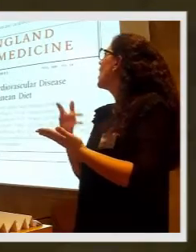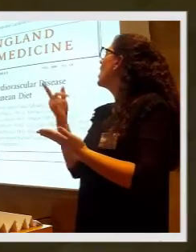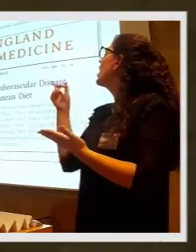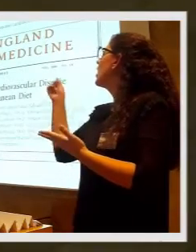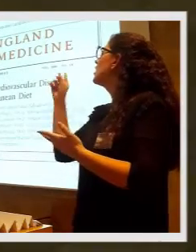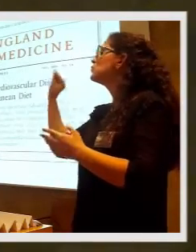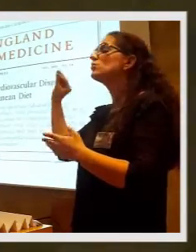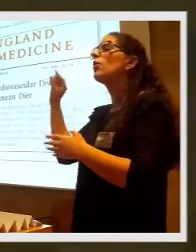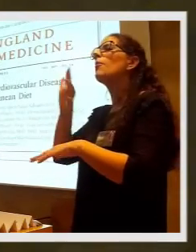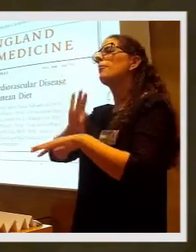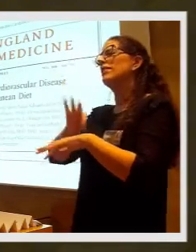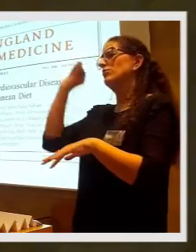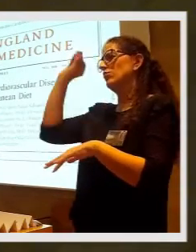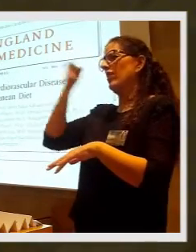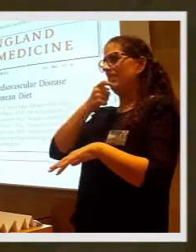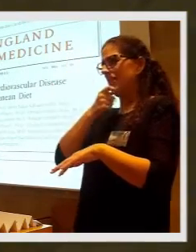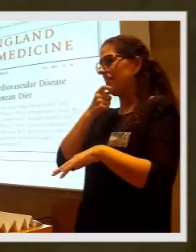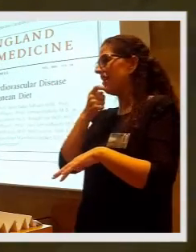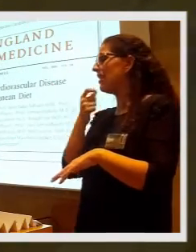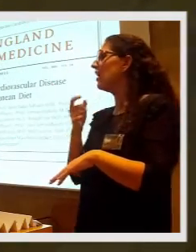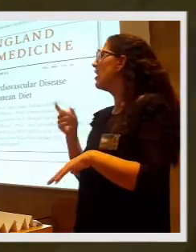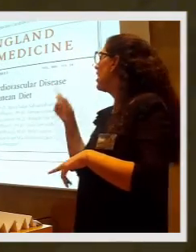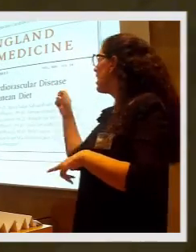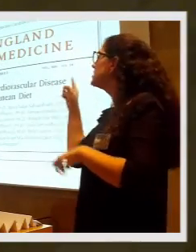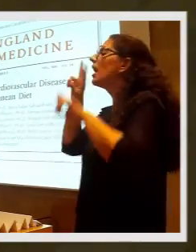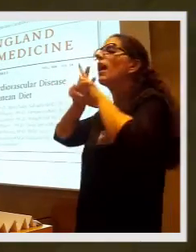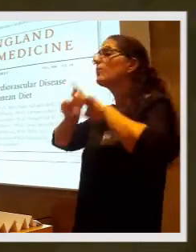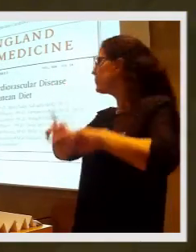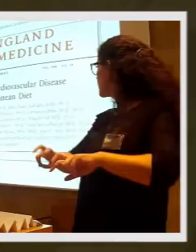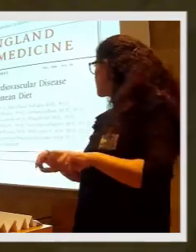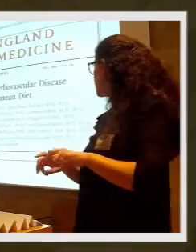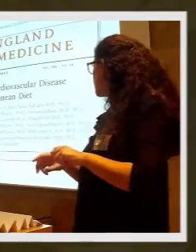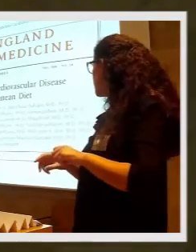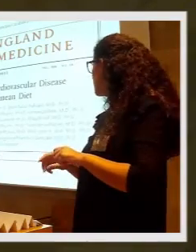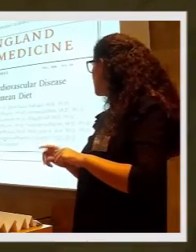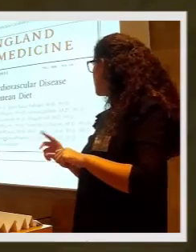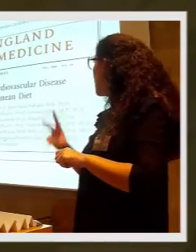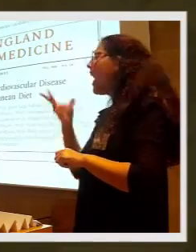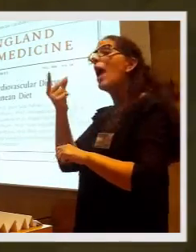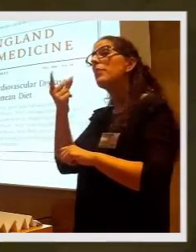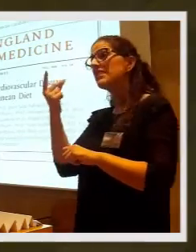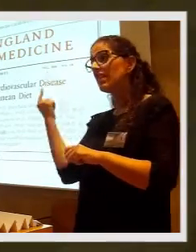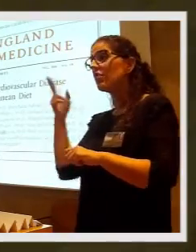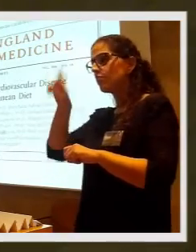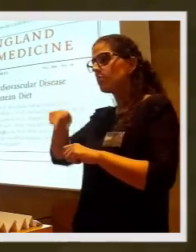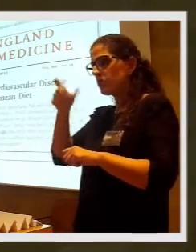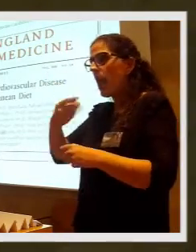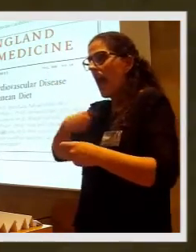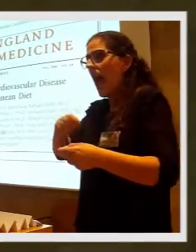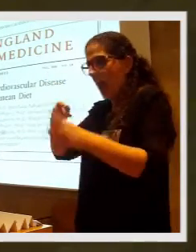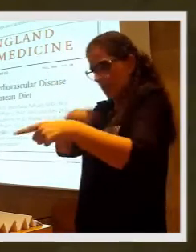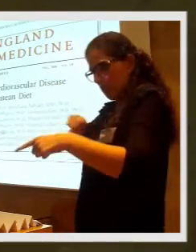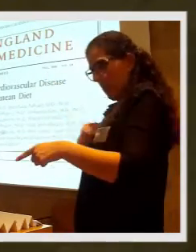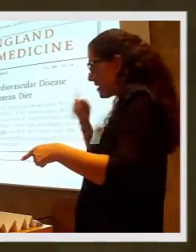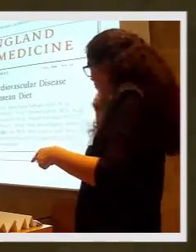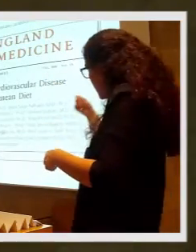England Journal of Medicine. Pues un estudio que, si veis los apellidos de los que lo hacen, son todos españoles.